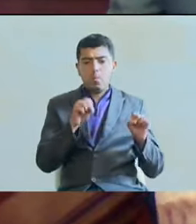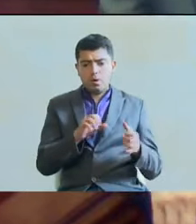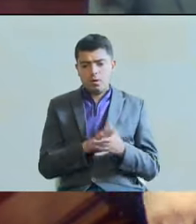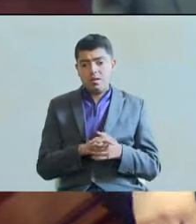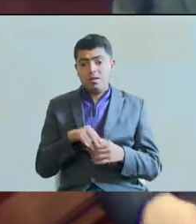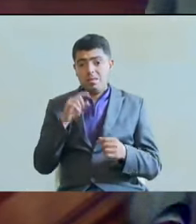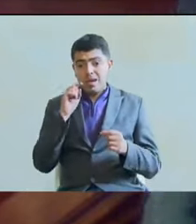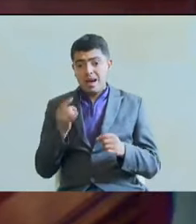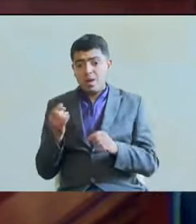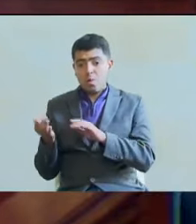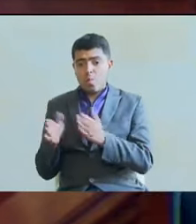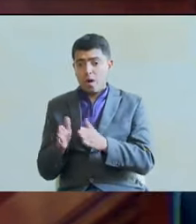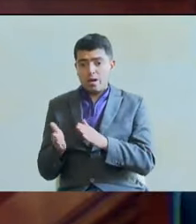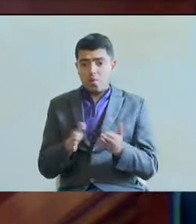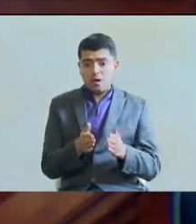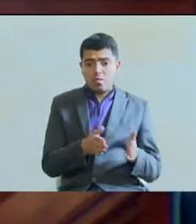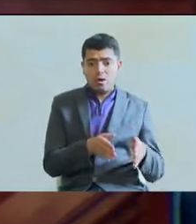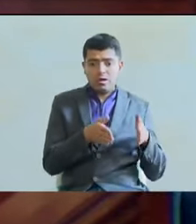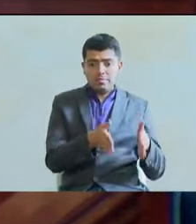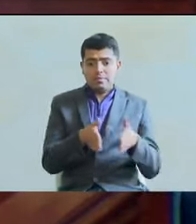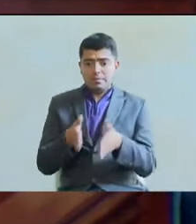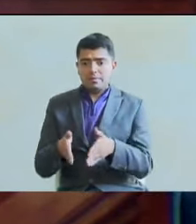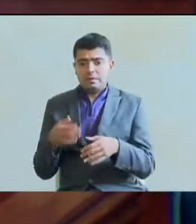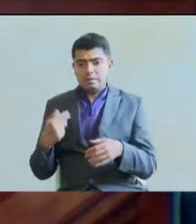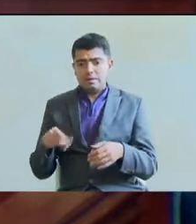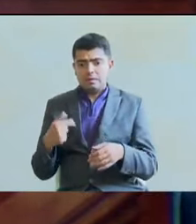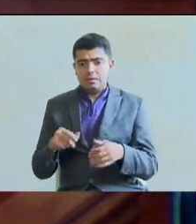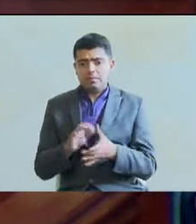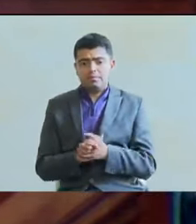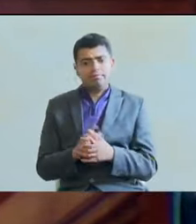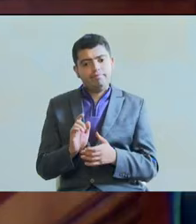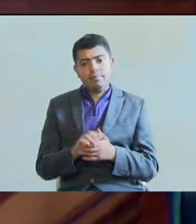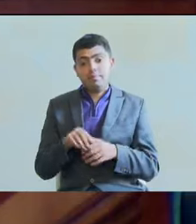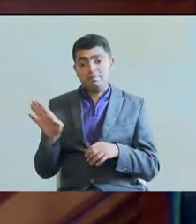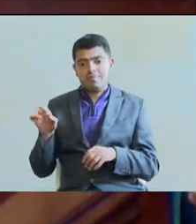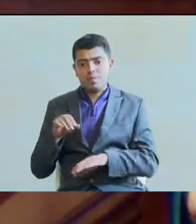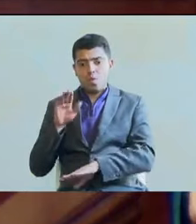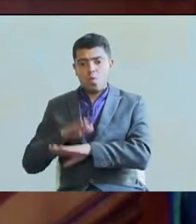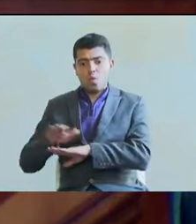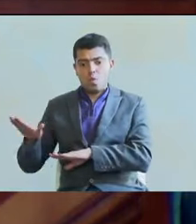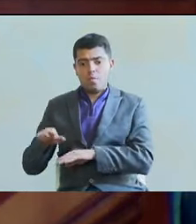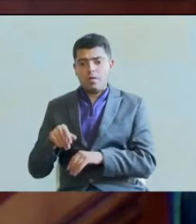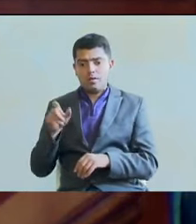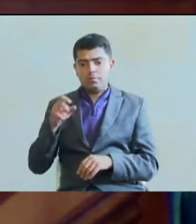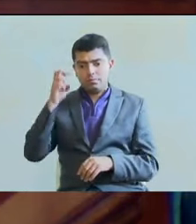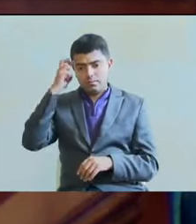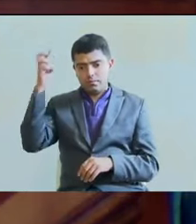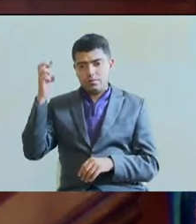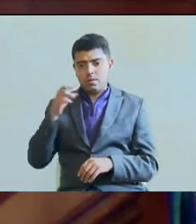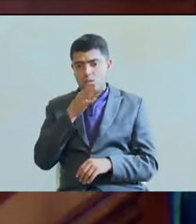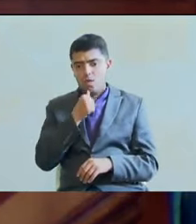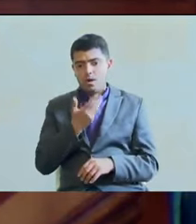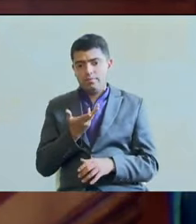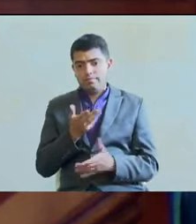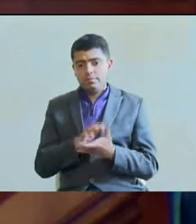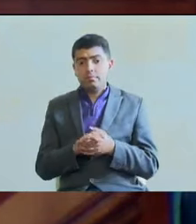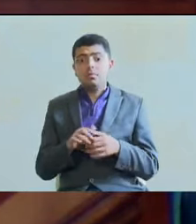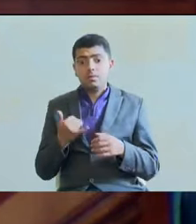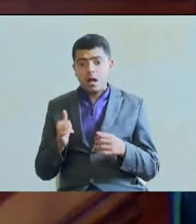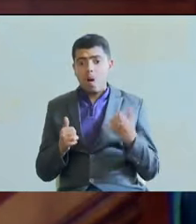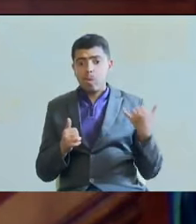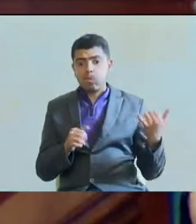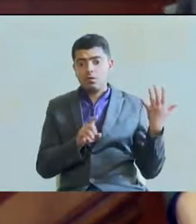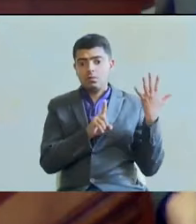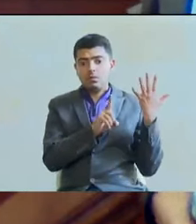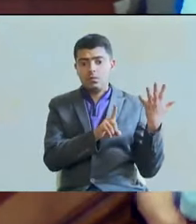mortalidad que se está presentando por gente que no está calificada ahí tenemos a seis cirujanos que